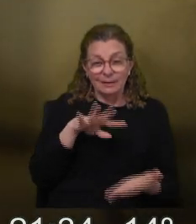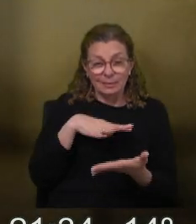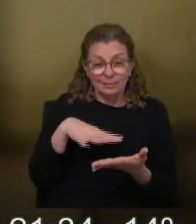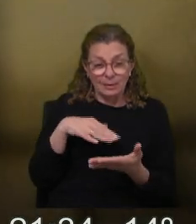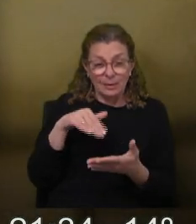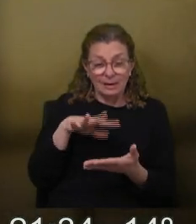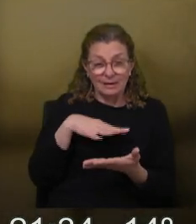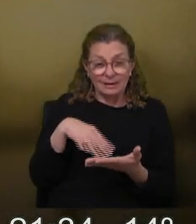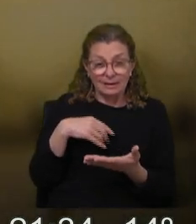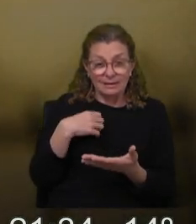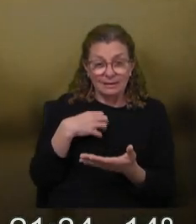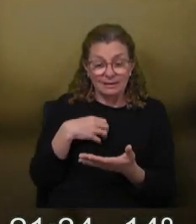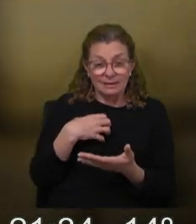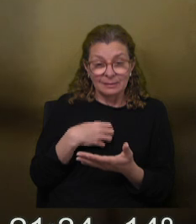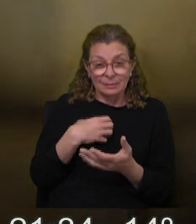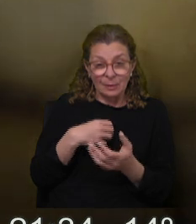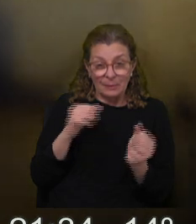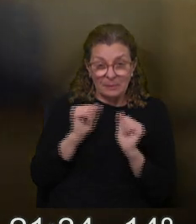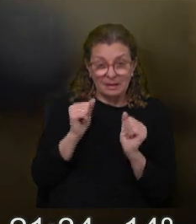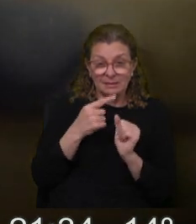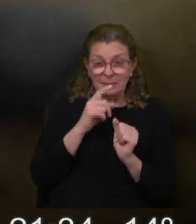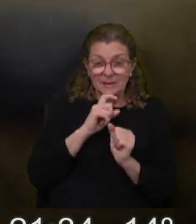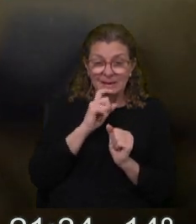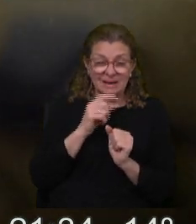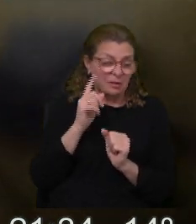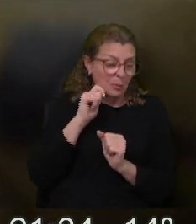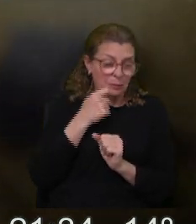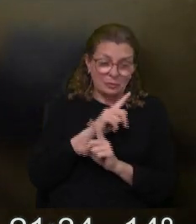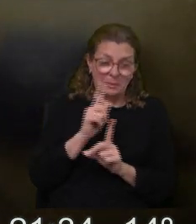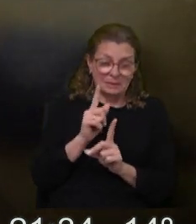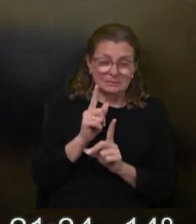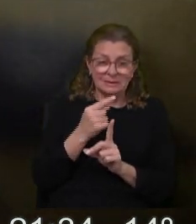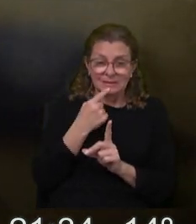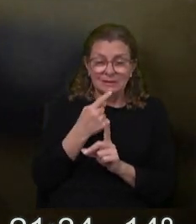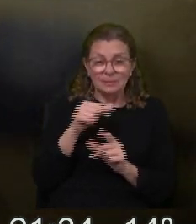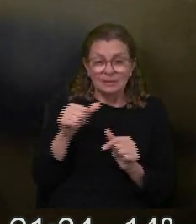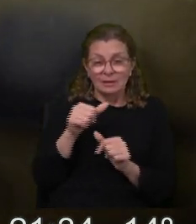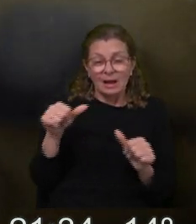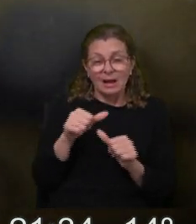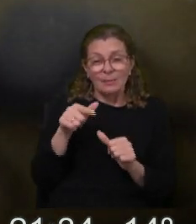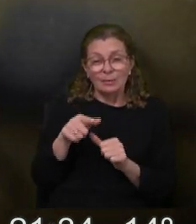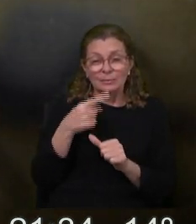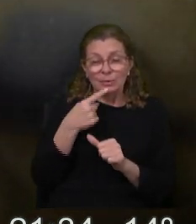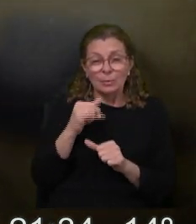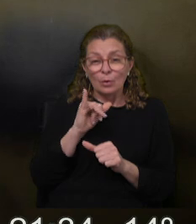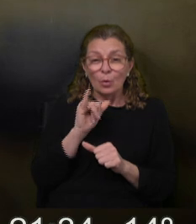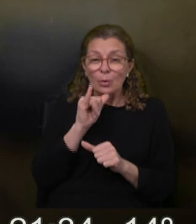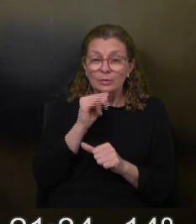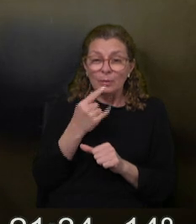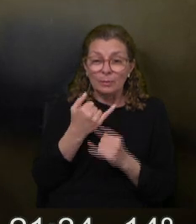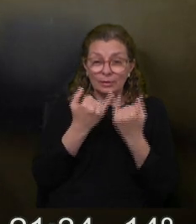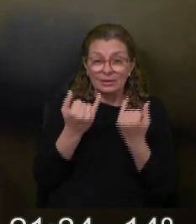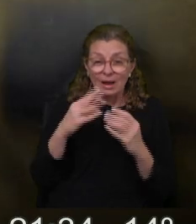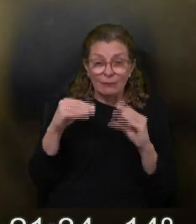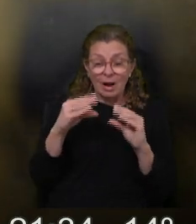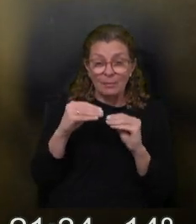y yo alejadísimo de leer terror porque no me llamaba para nada. Y bueno, me dice, bueno, hagamos así, un cuento por día y lo hablamos, y